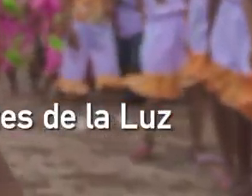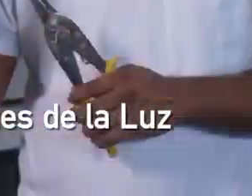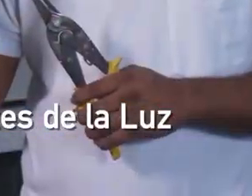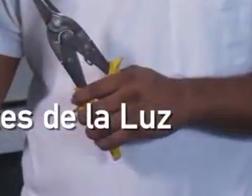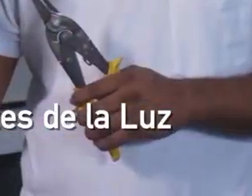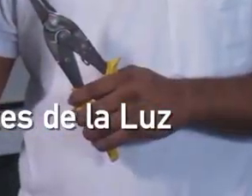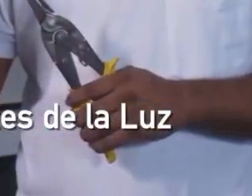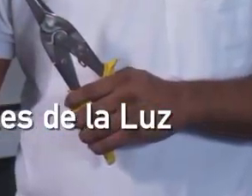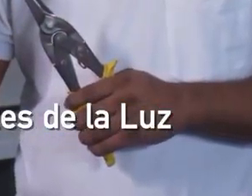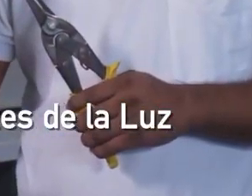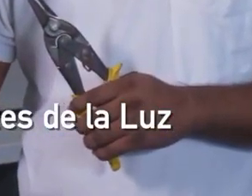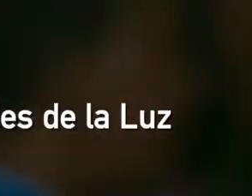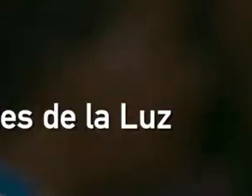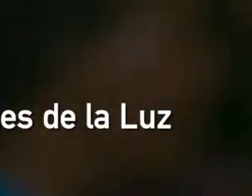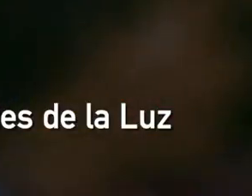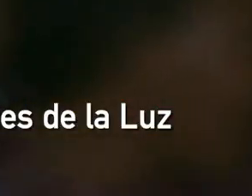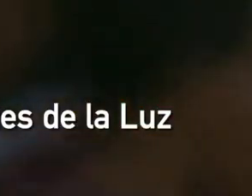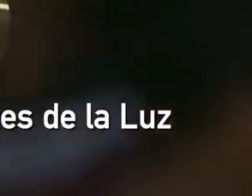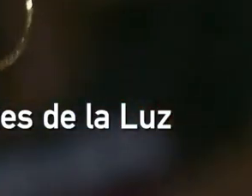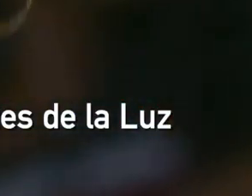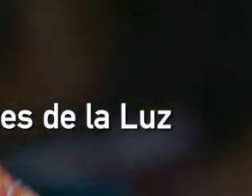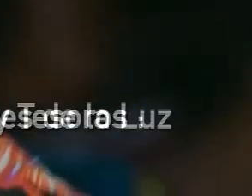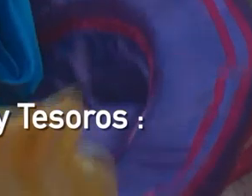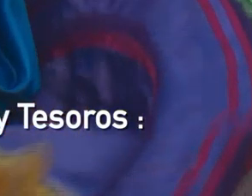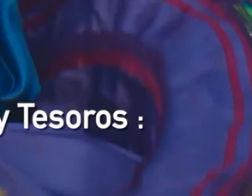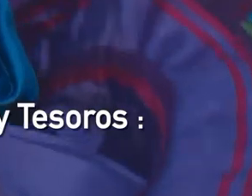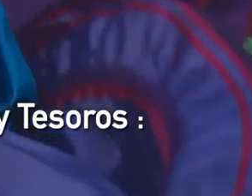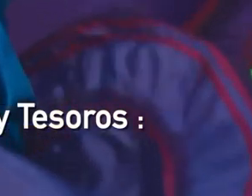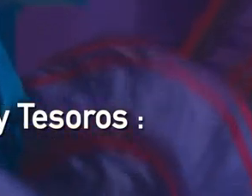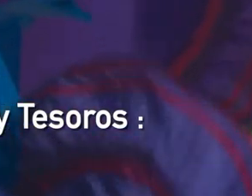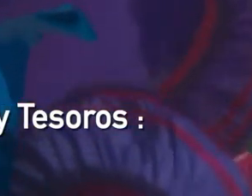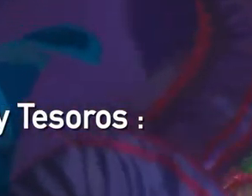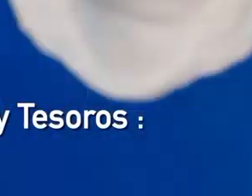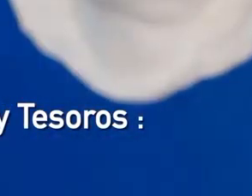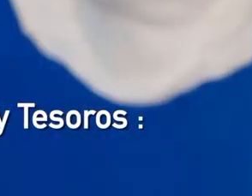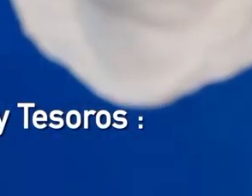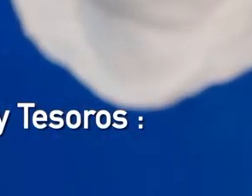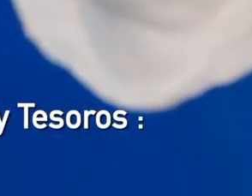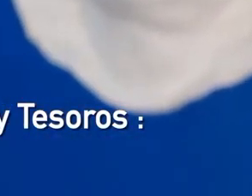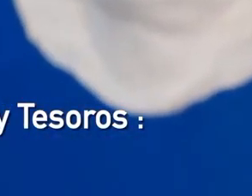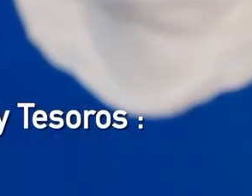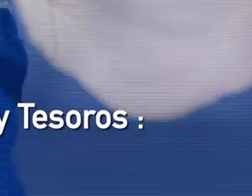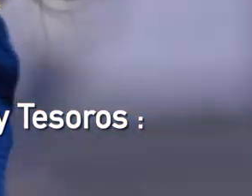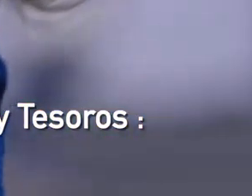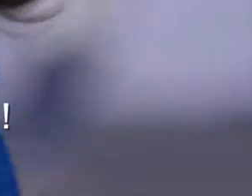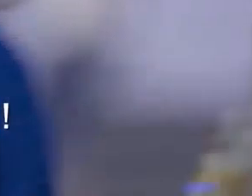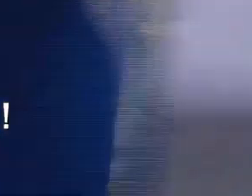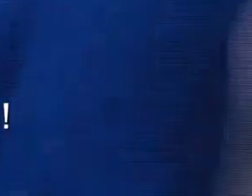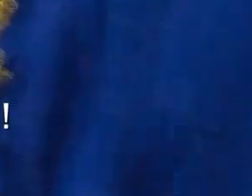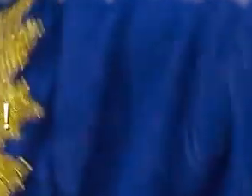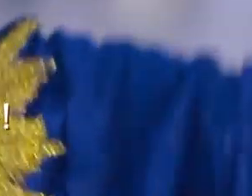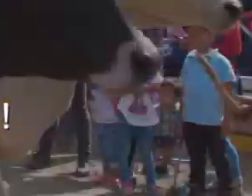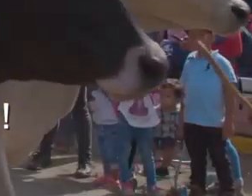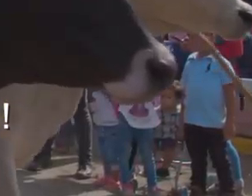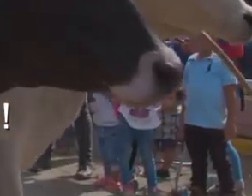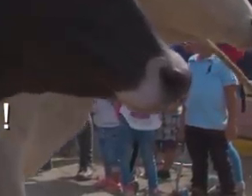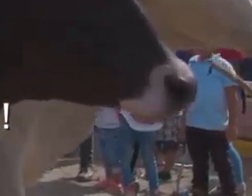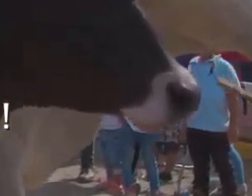hijas tus hijos amantes de la luz custodios de nuestros sueños y tesoros patria